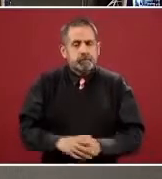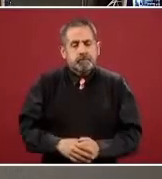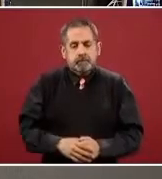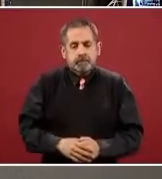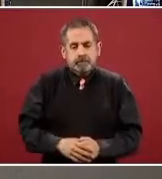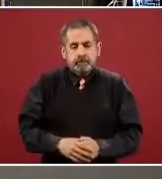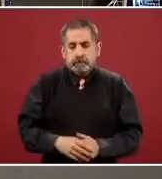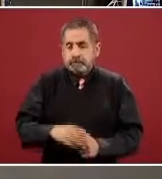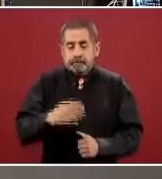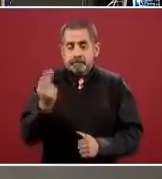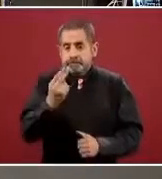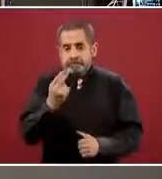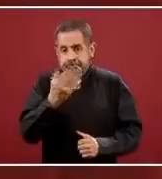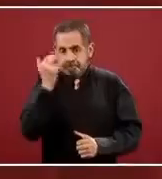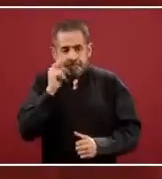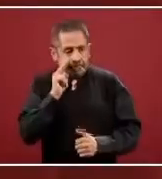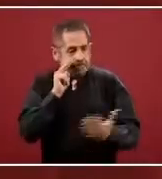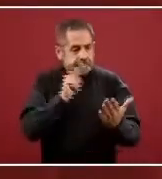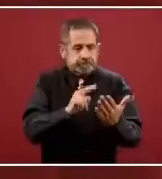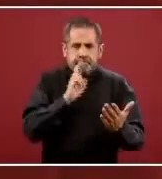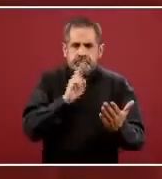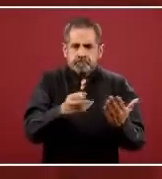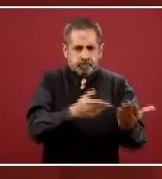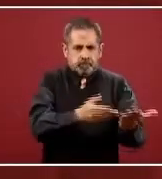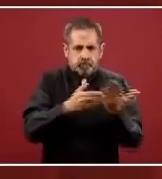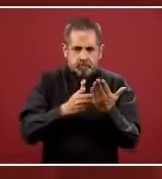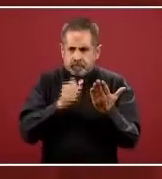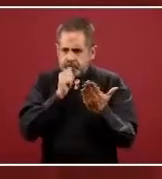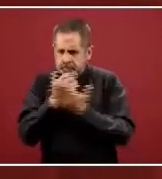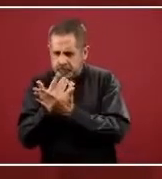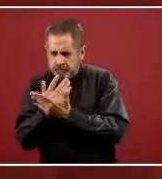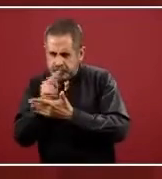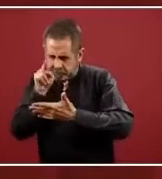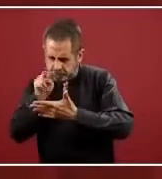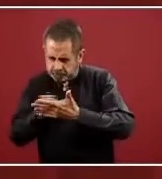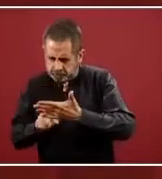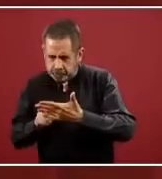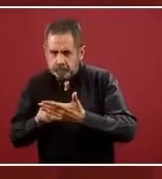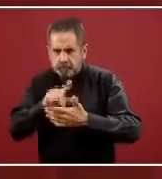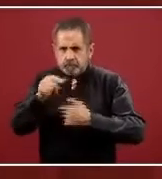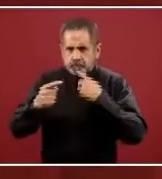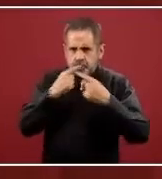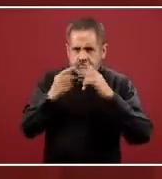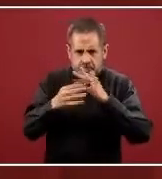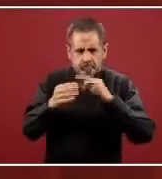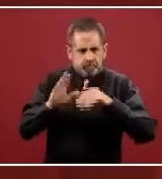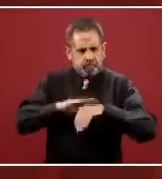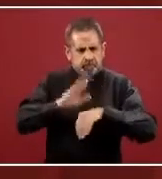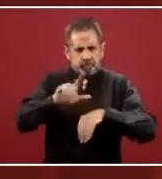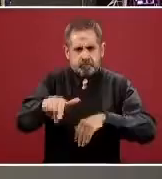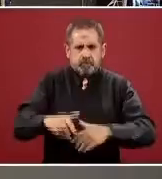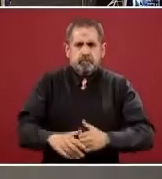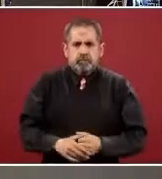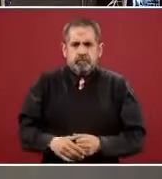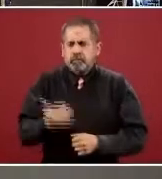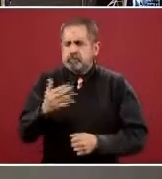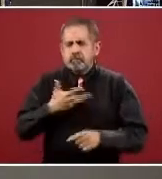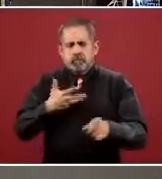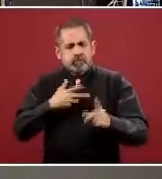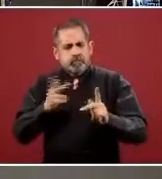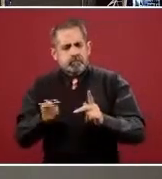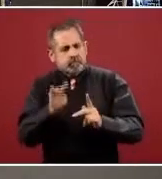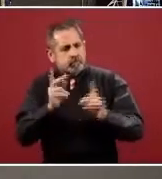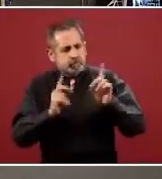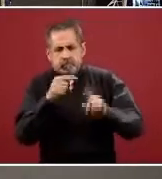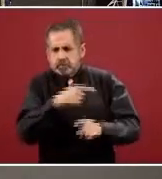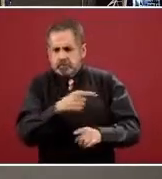Tendría que ver el reporte que en su momento se subió. Si gusta, ahorita mismo lo verificamos y lo comento más adelante. Y teníamos una pregunta